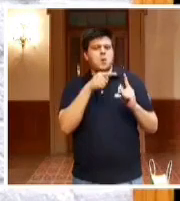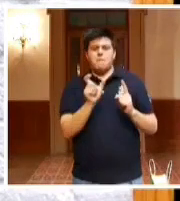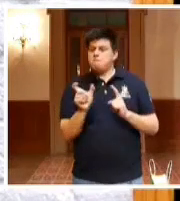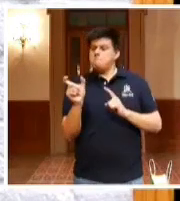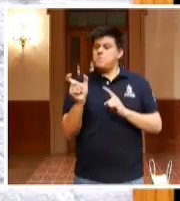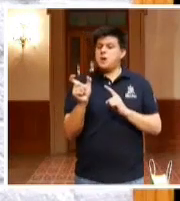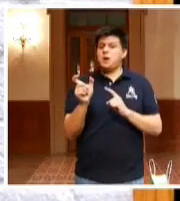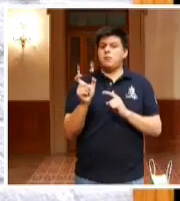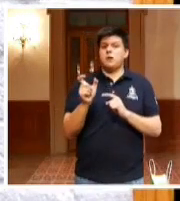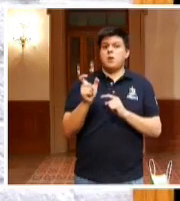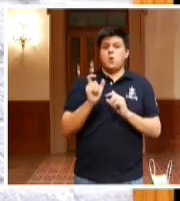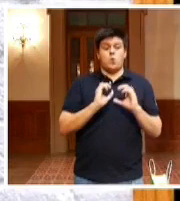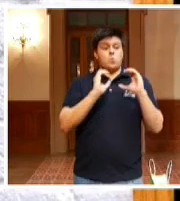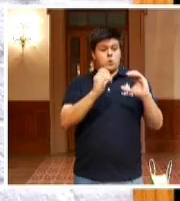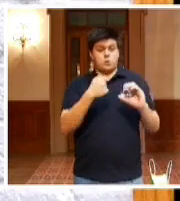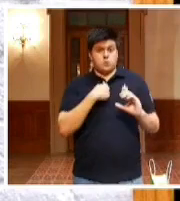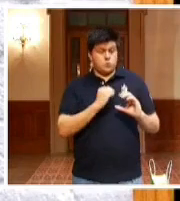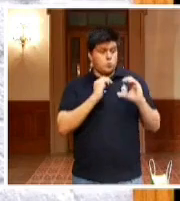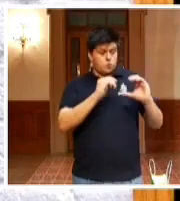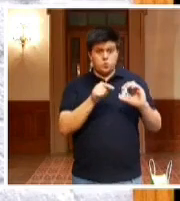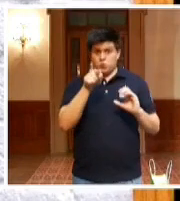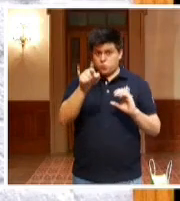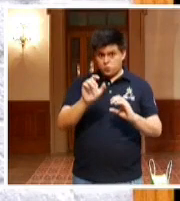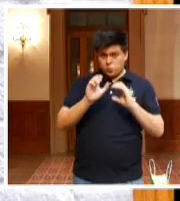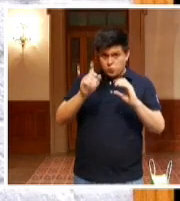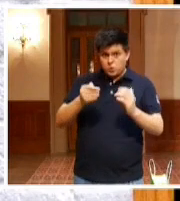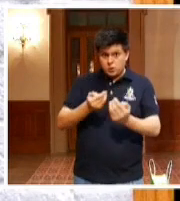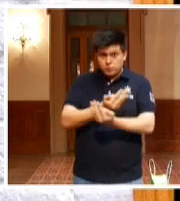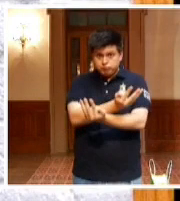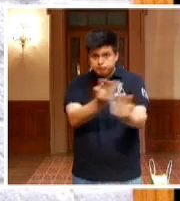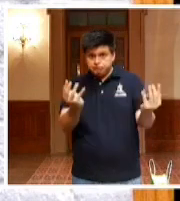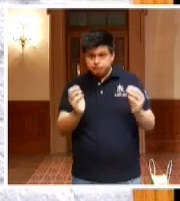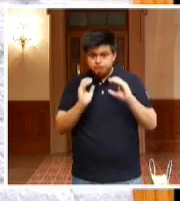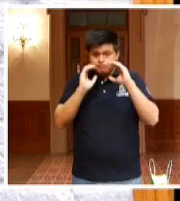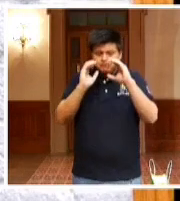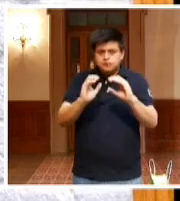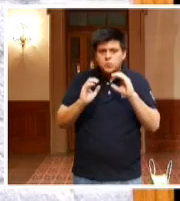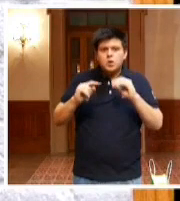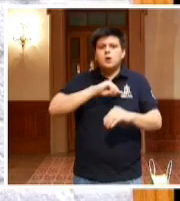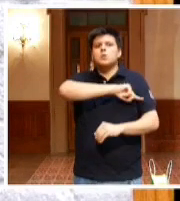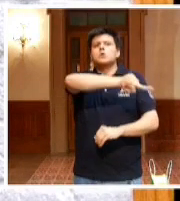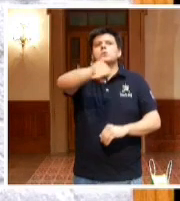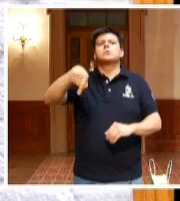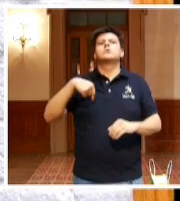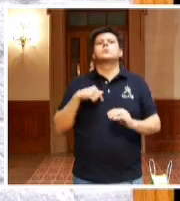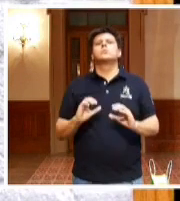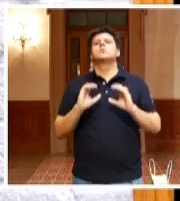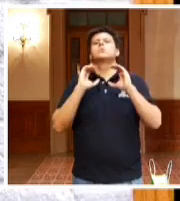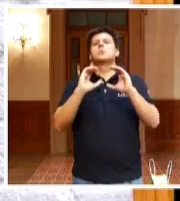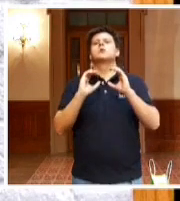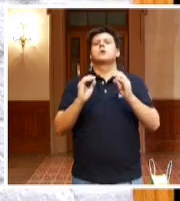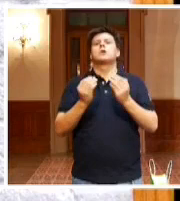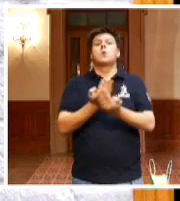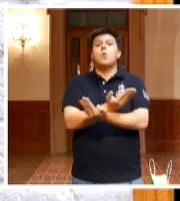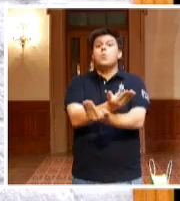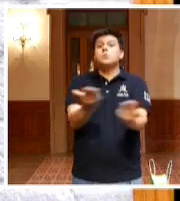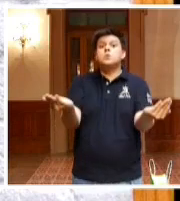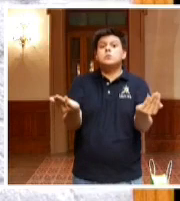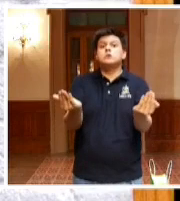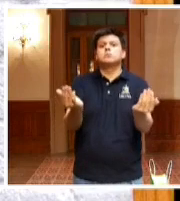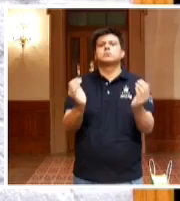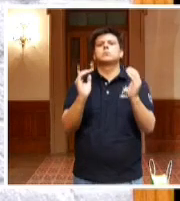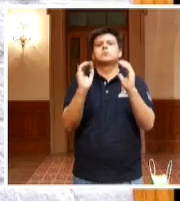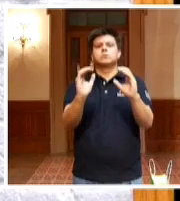cuido tú te cuidas él y ellas se cuidan nosotros nos cuidamos ustedes